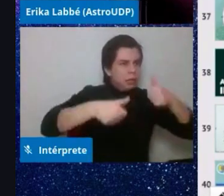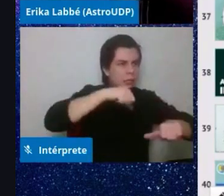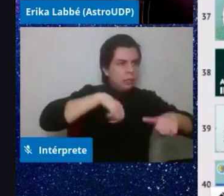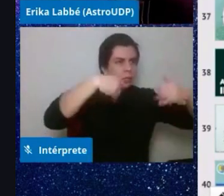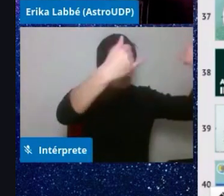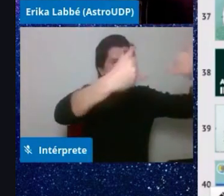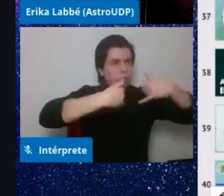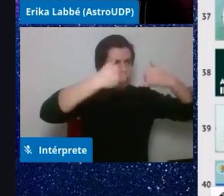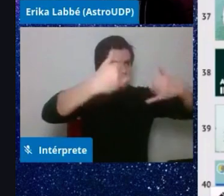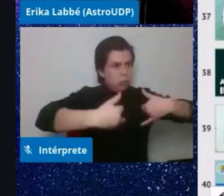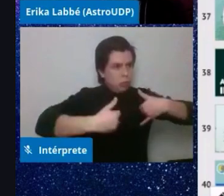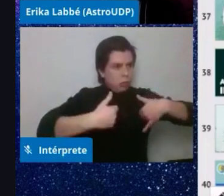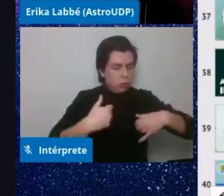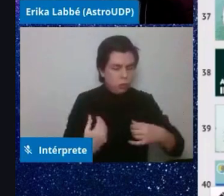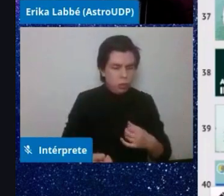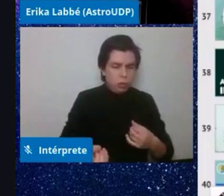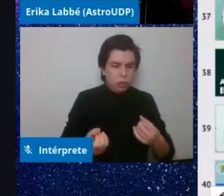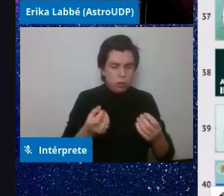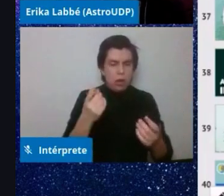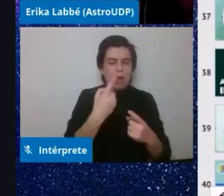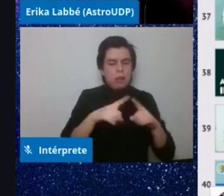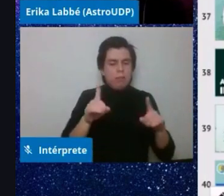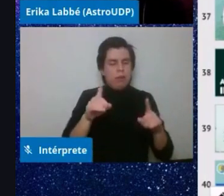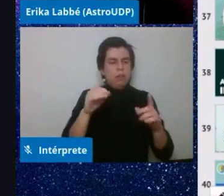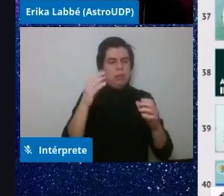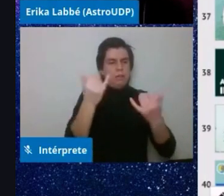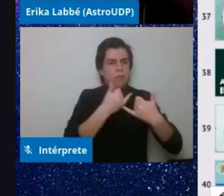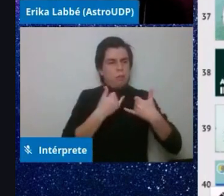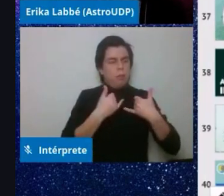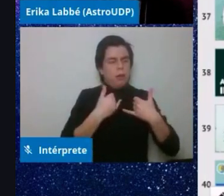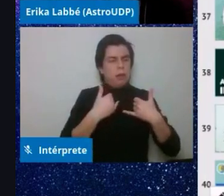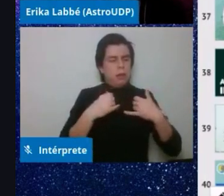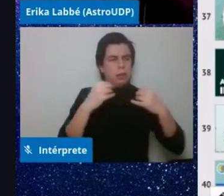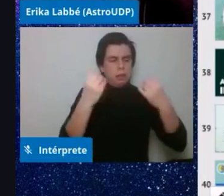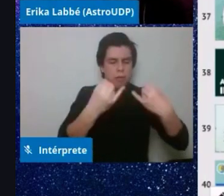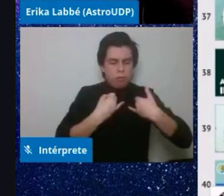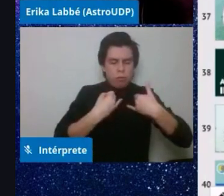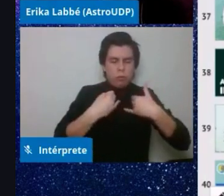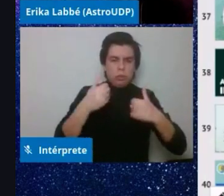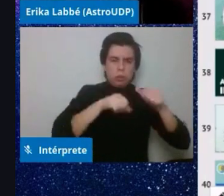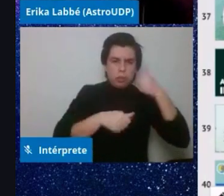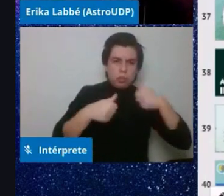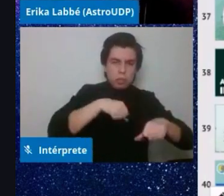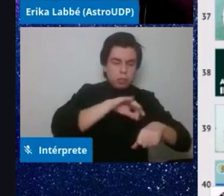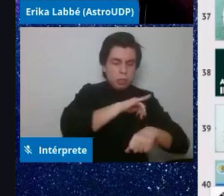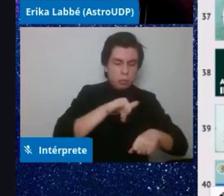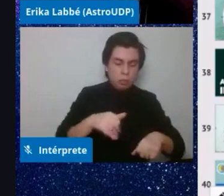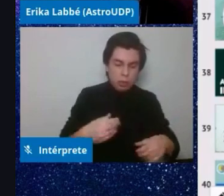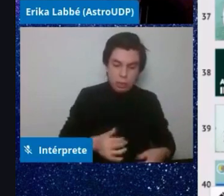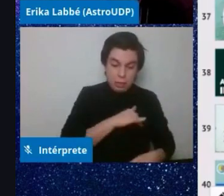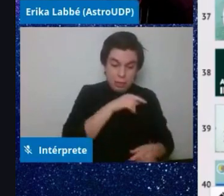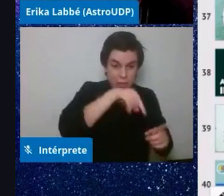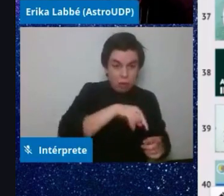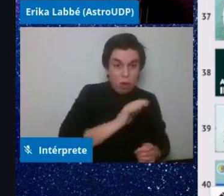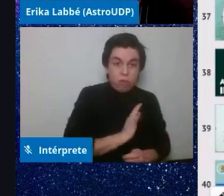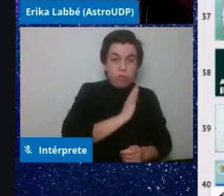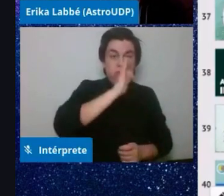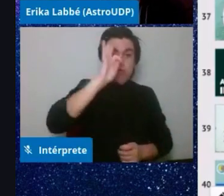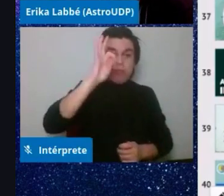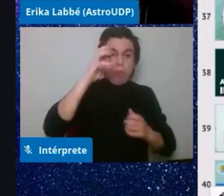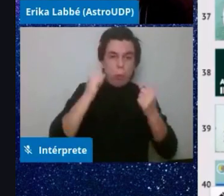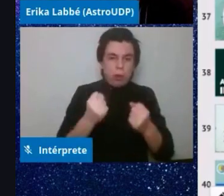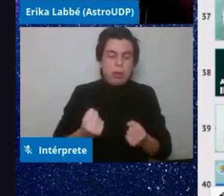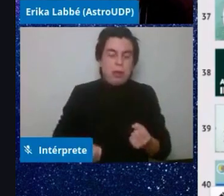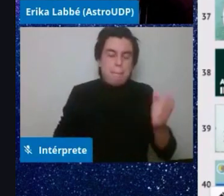formas diferentes de entenderla, a participar en eso también, ellos van a tener más realmente quizás